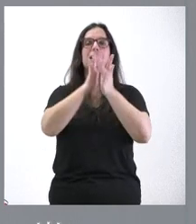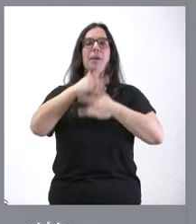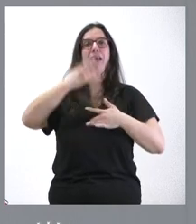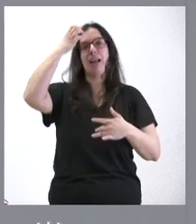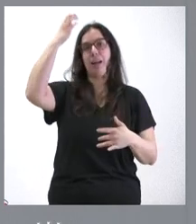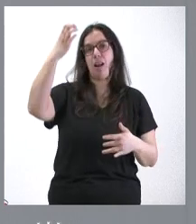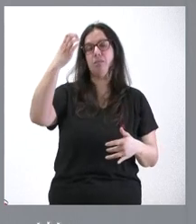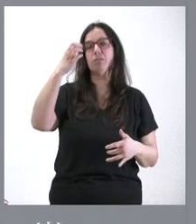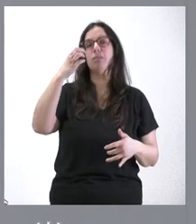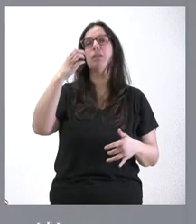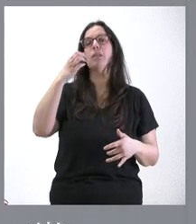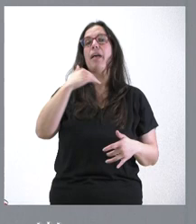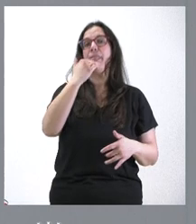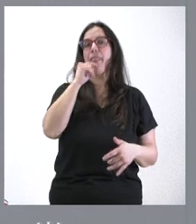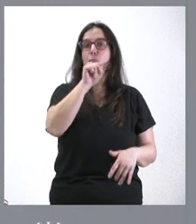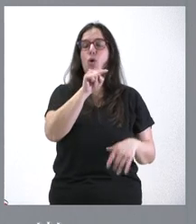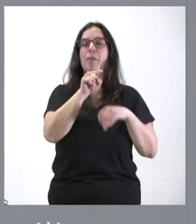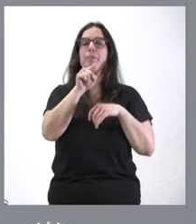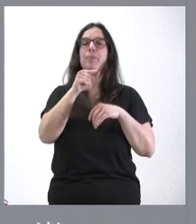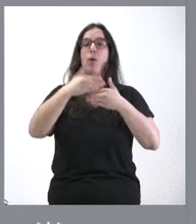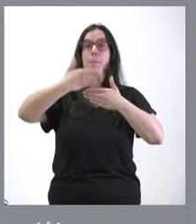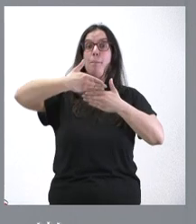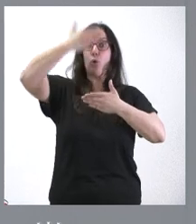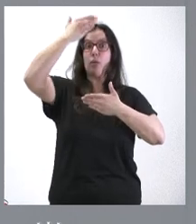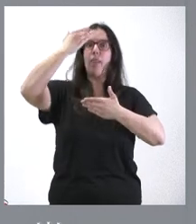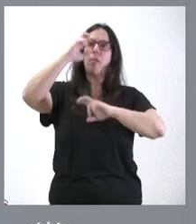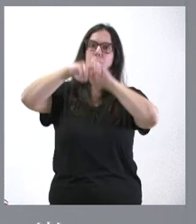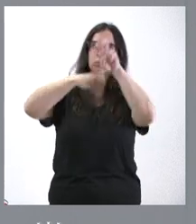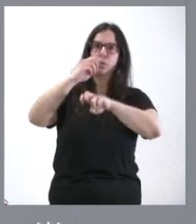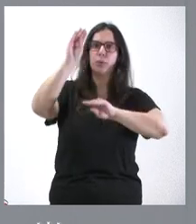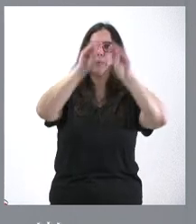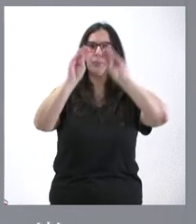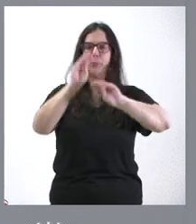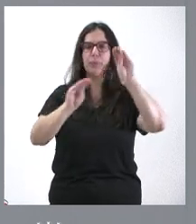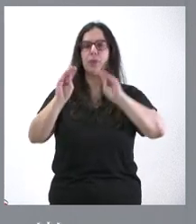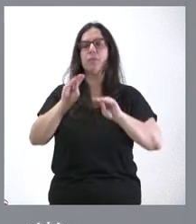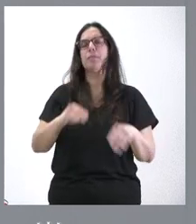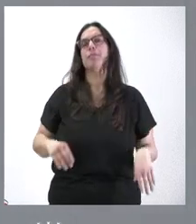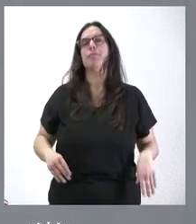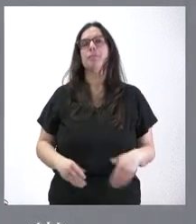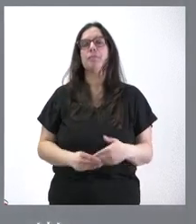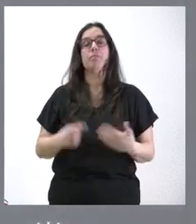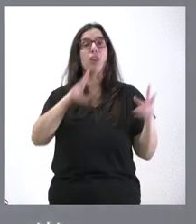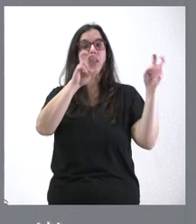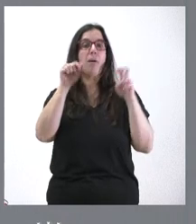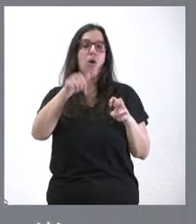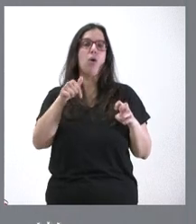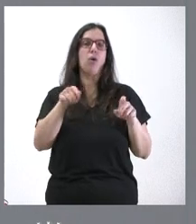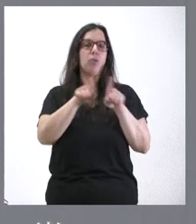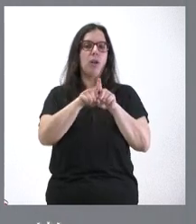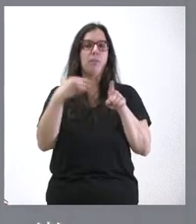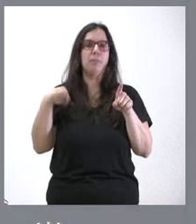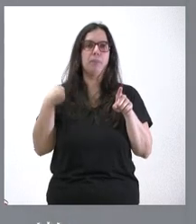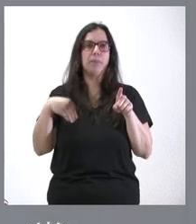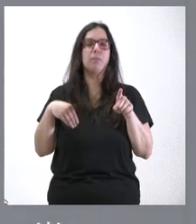Iniesta Zamora se restaura la portada de la iglesia que les he referido Esos son los asuntos que han sido objeto